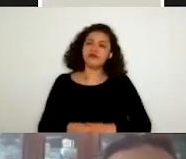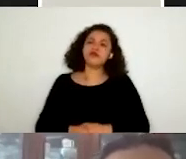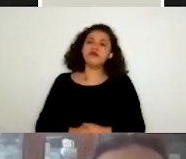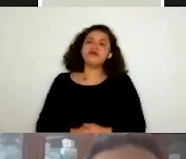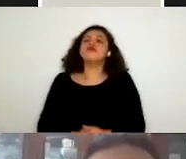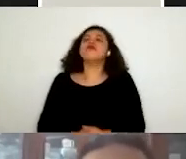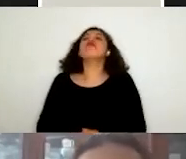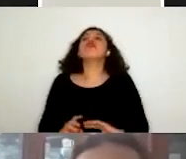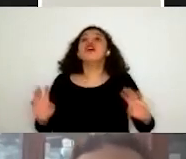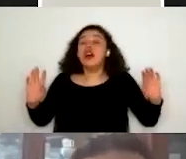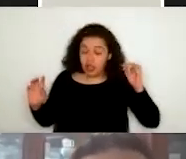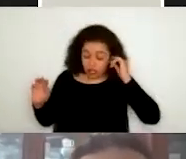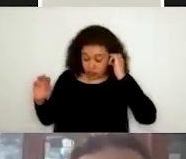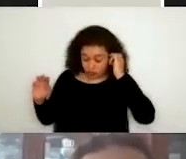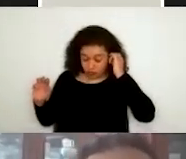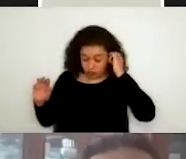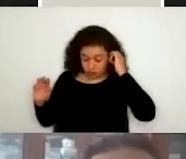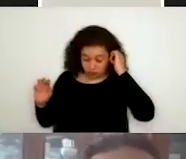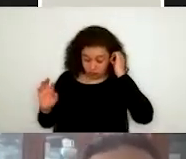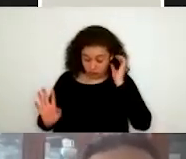Y para establecimientos de alto riesgo,